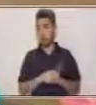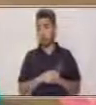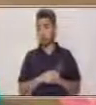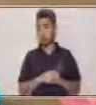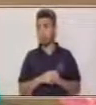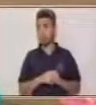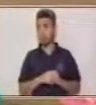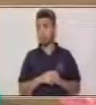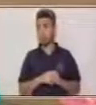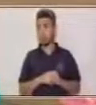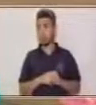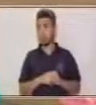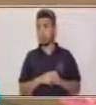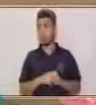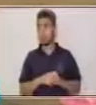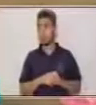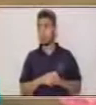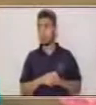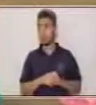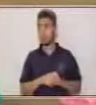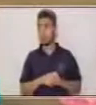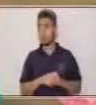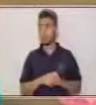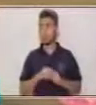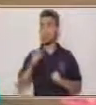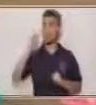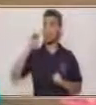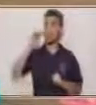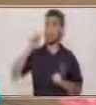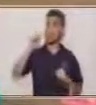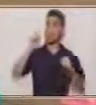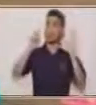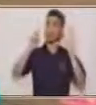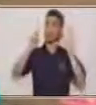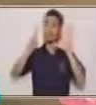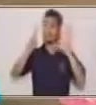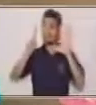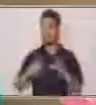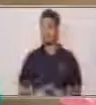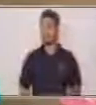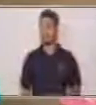vamos a colocar el número 6.